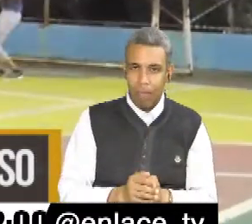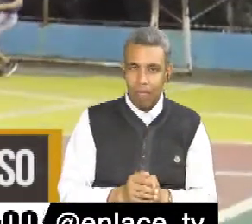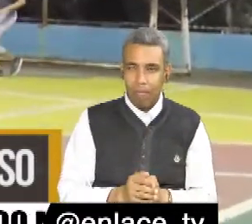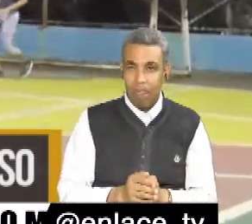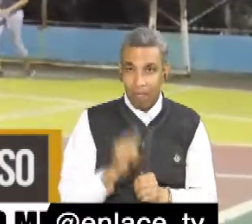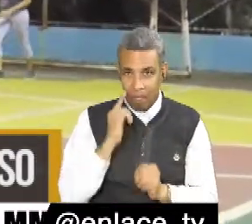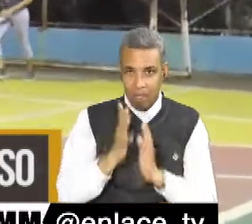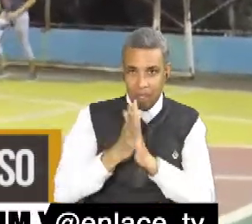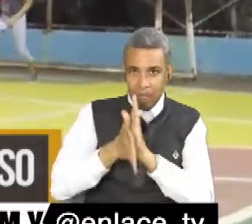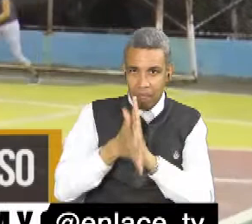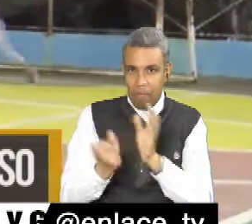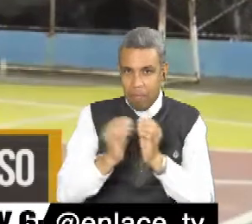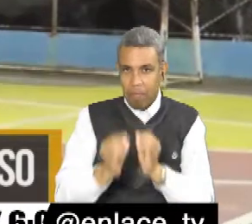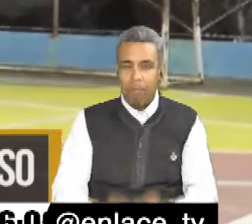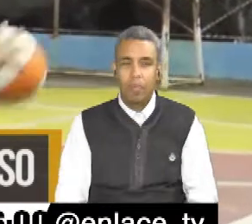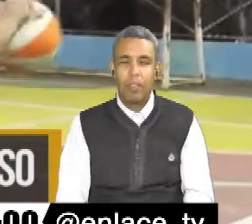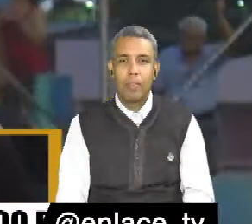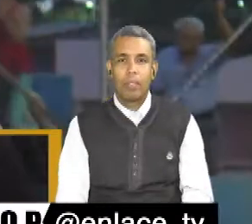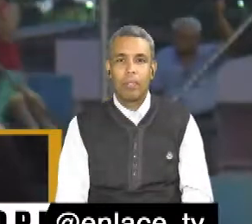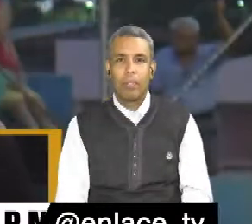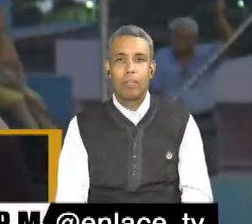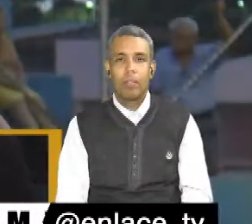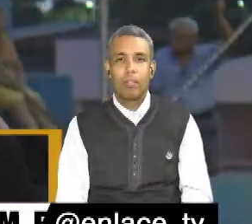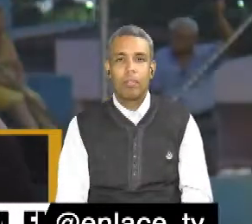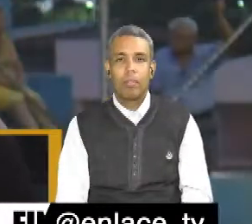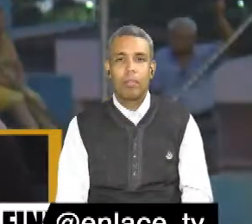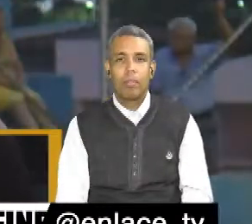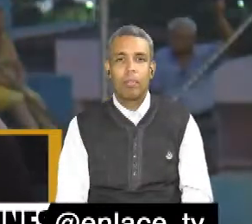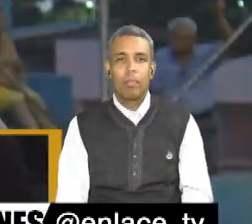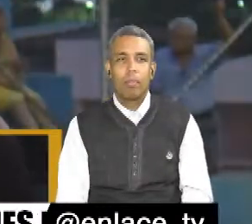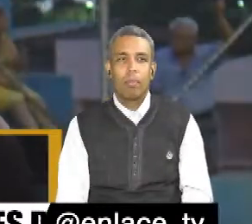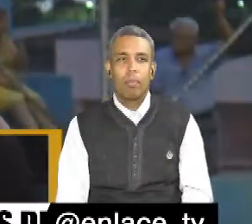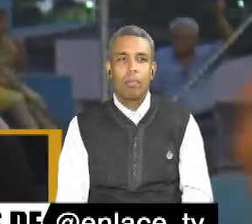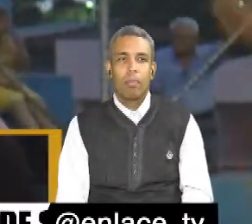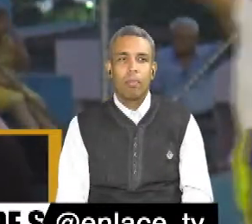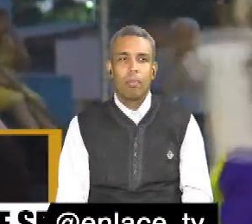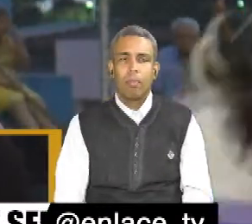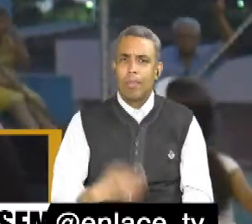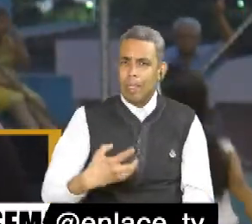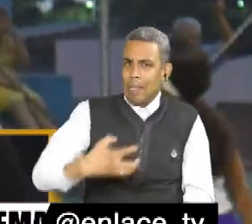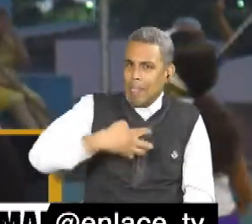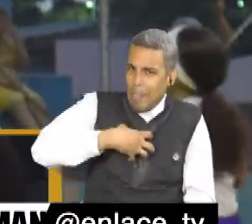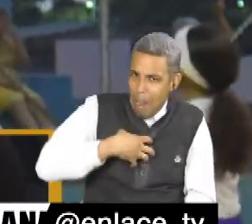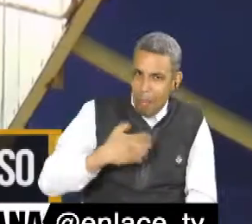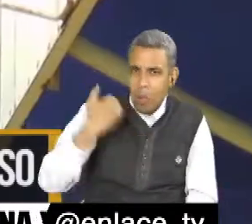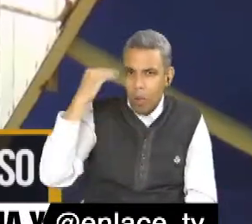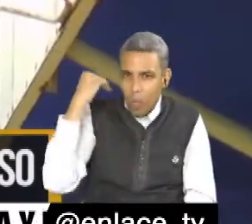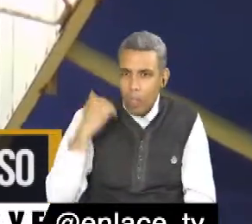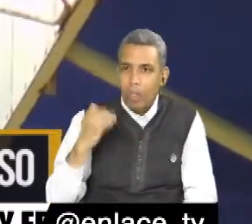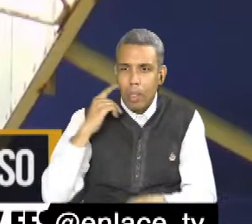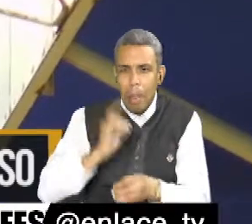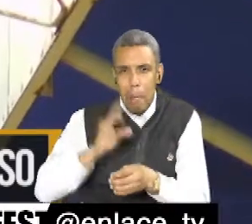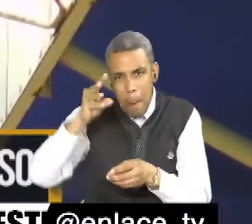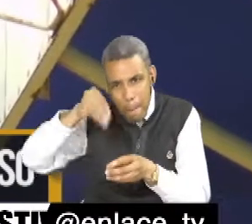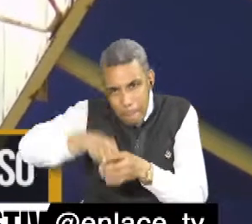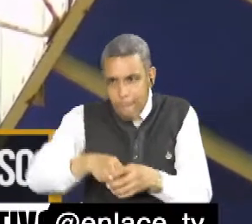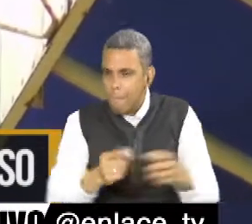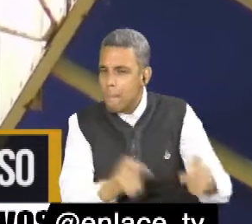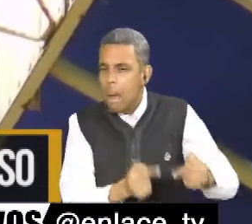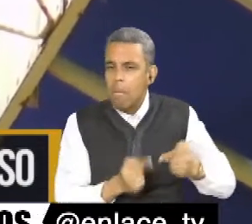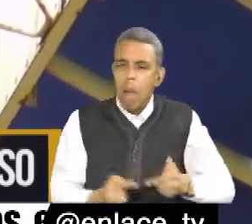torneos departamentales y nacionales. Hemos participado, incluso hemos quedado campeones de finalistas. Han venido